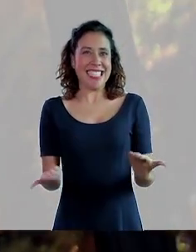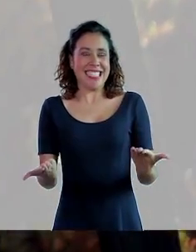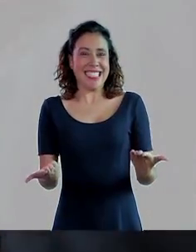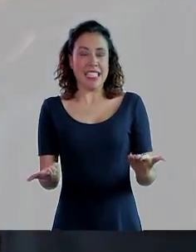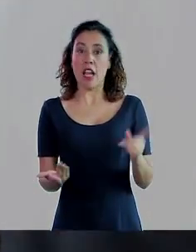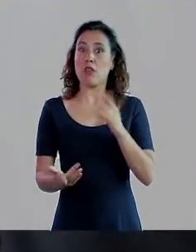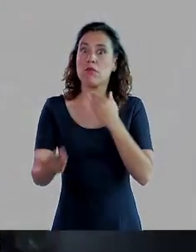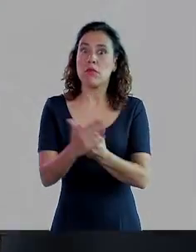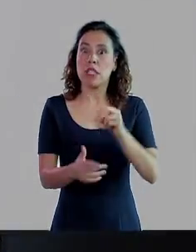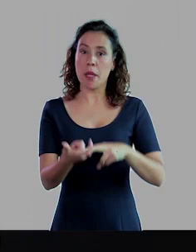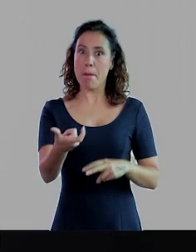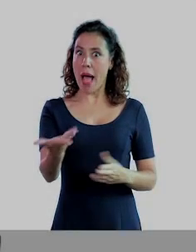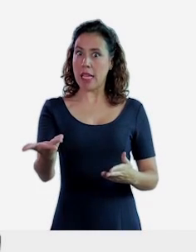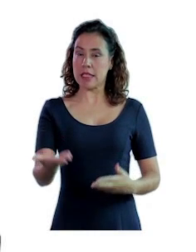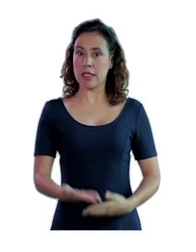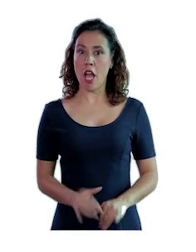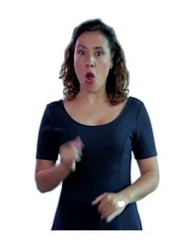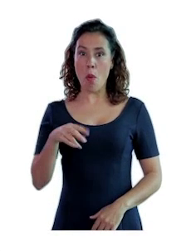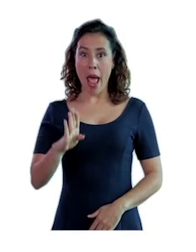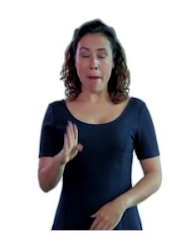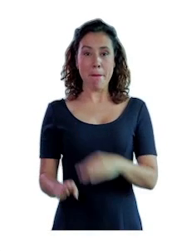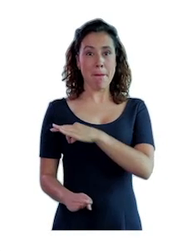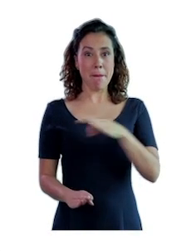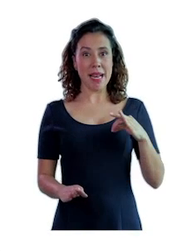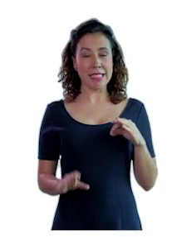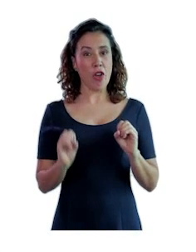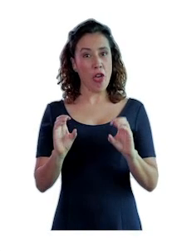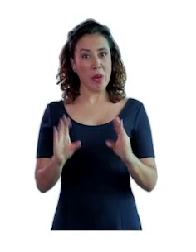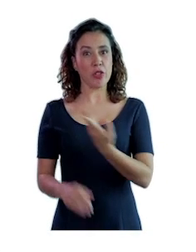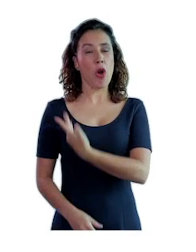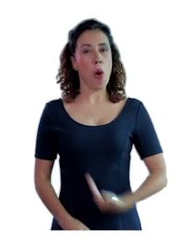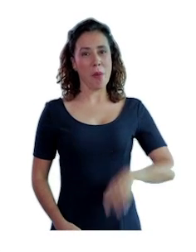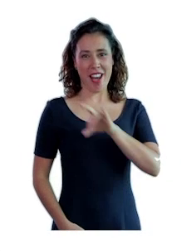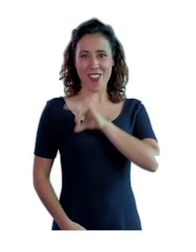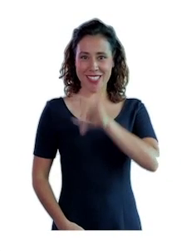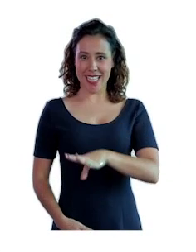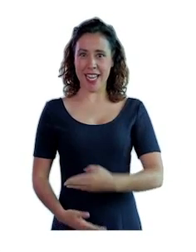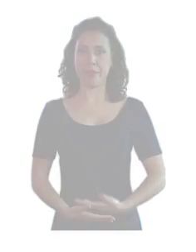Ahora sí, pues cabro, que no te pase quedar sin pase. JUNAEP, Ministerio de Educación, Gobierno de Chile.